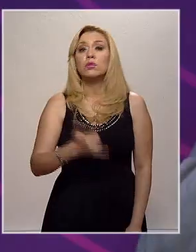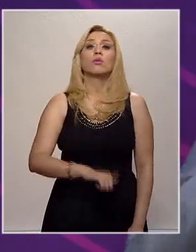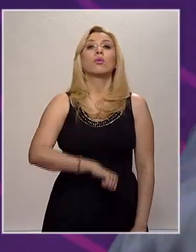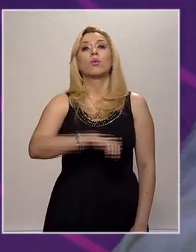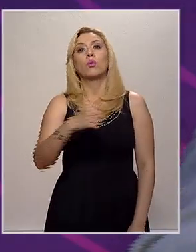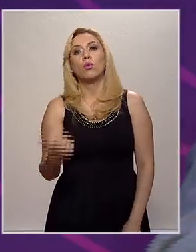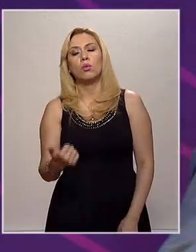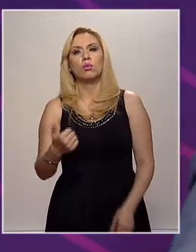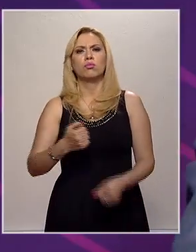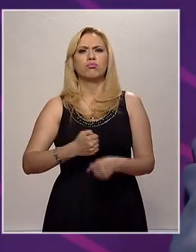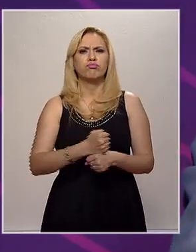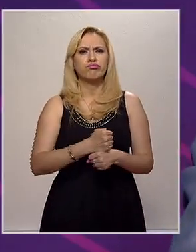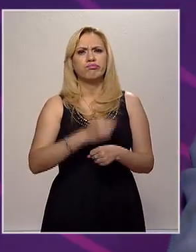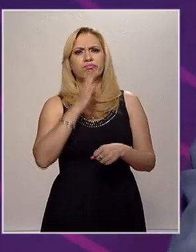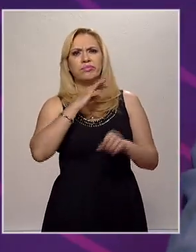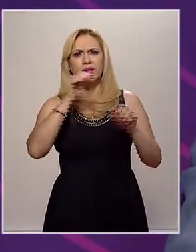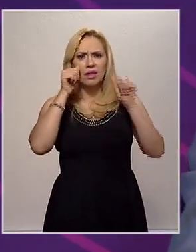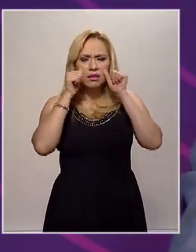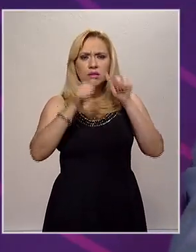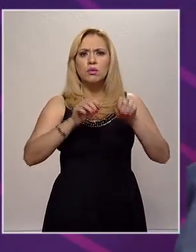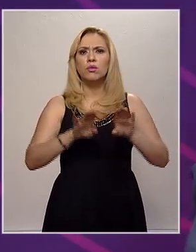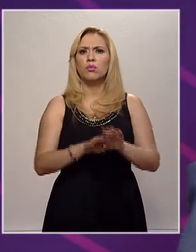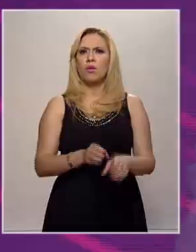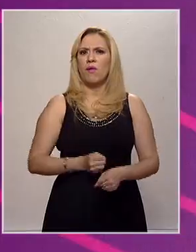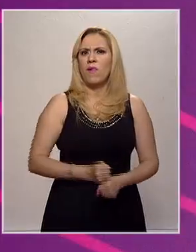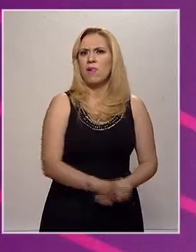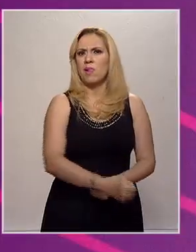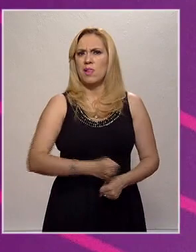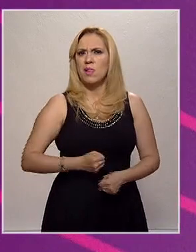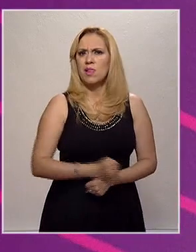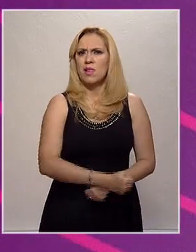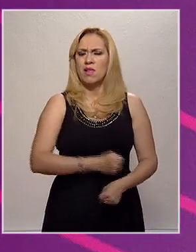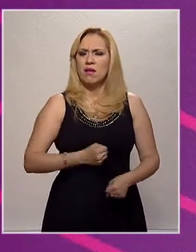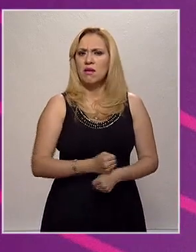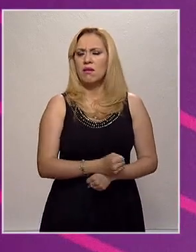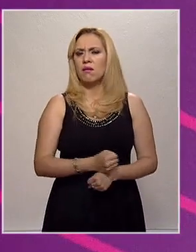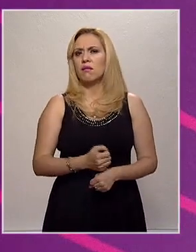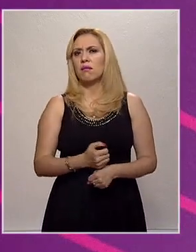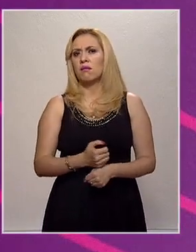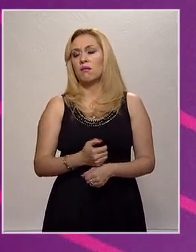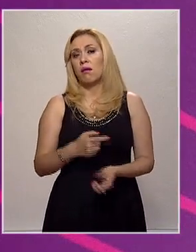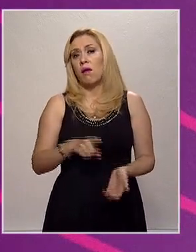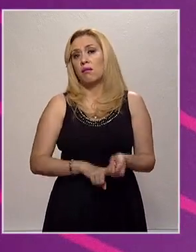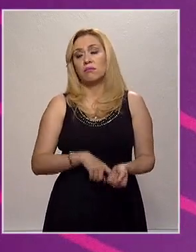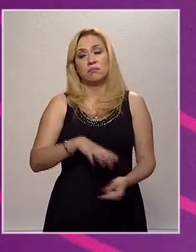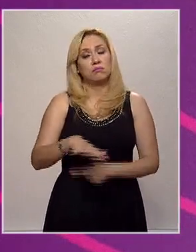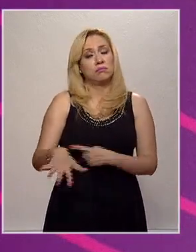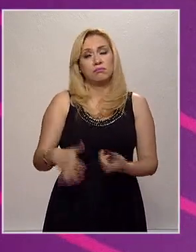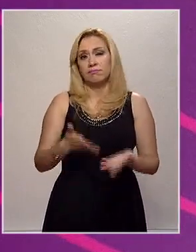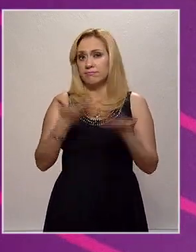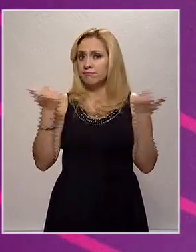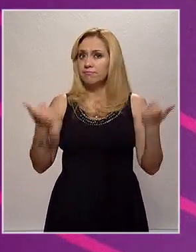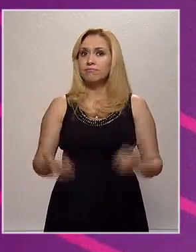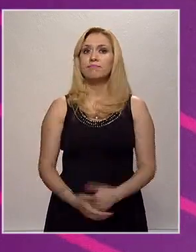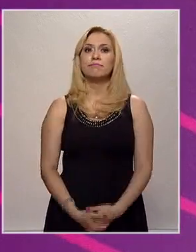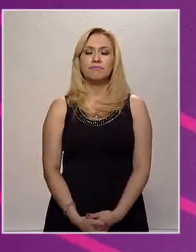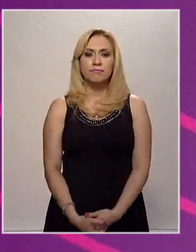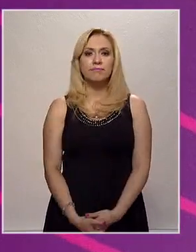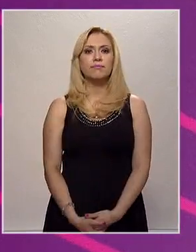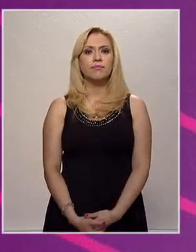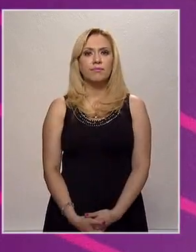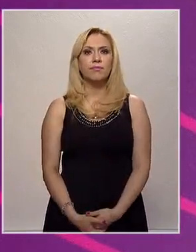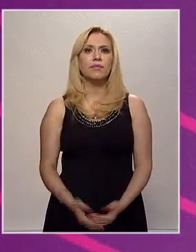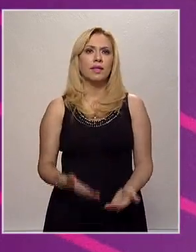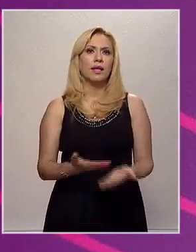de maltratamientos que pueden ser constitutivos de tortura o de malos tratos según el nivel de intensidad y gravedad. Sí, ahora